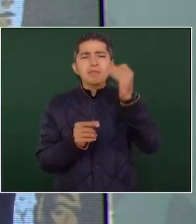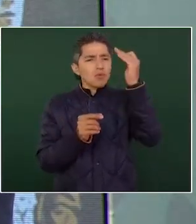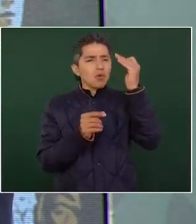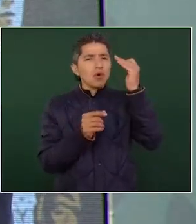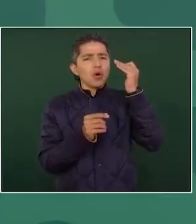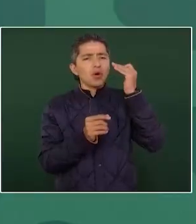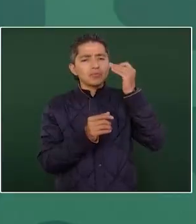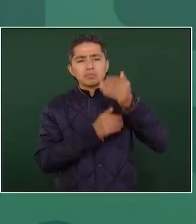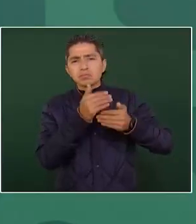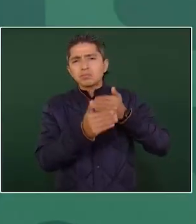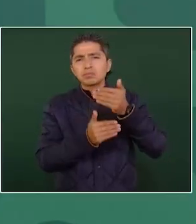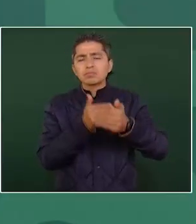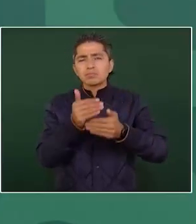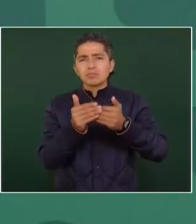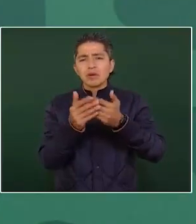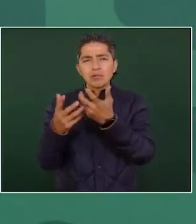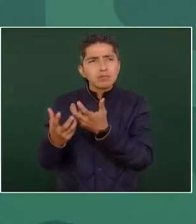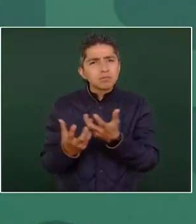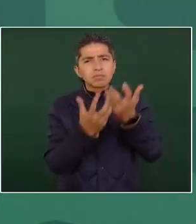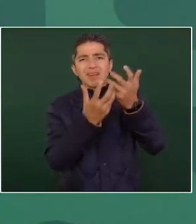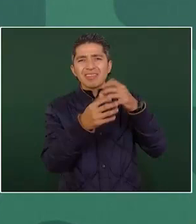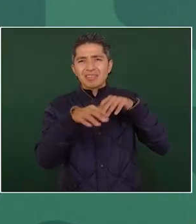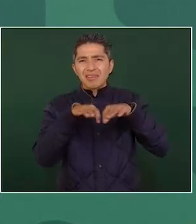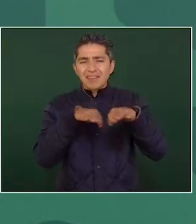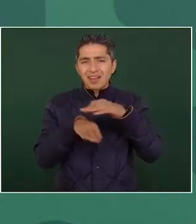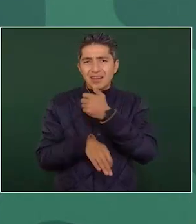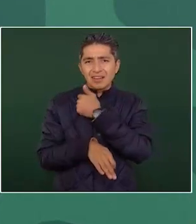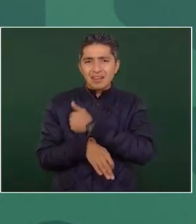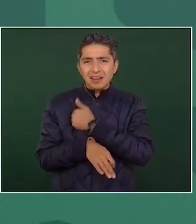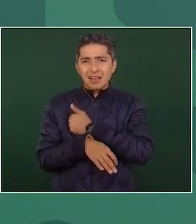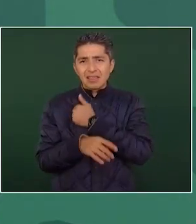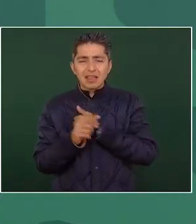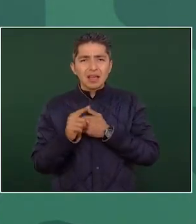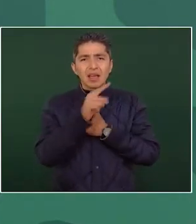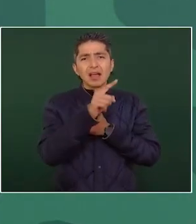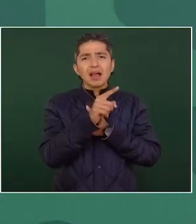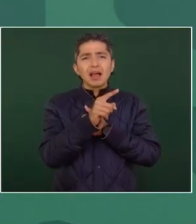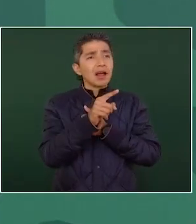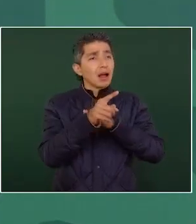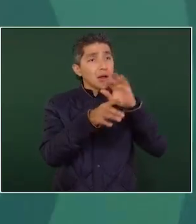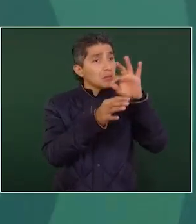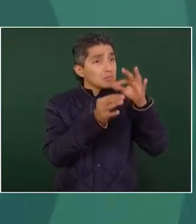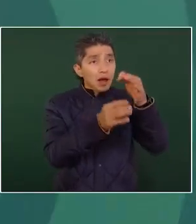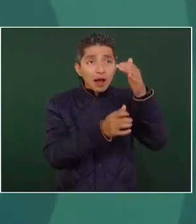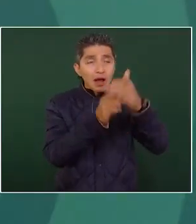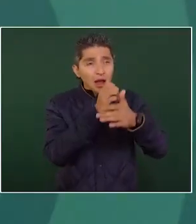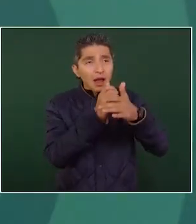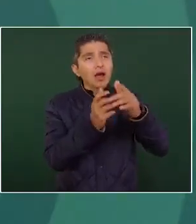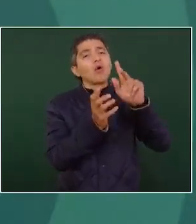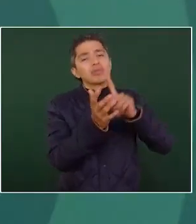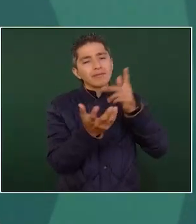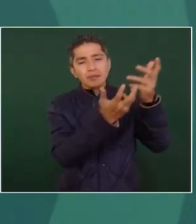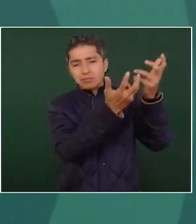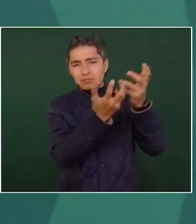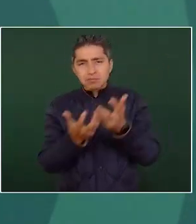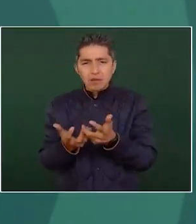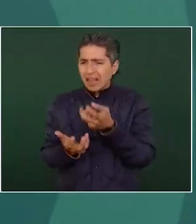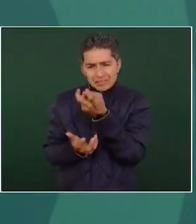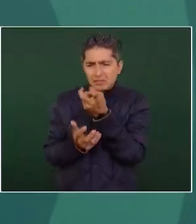a trabajar a Canadá, regresan, ese programa se